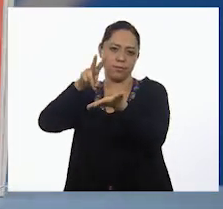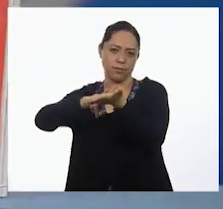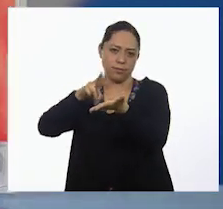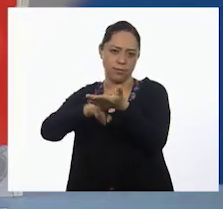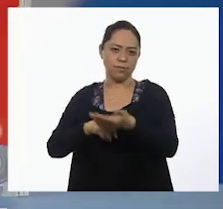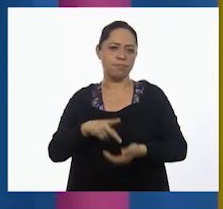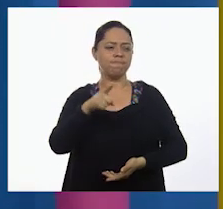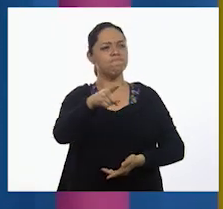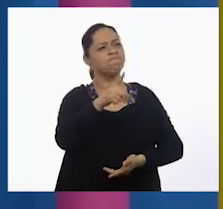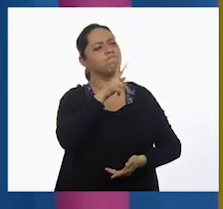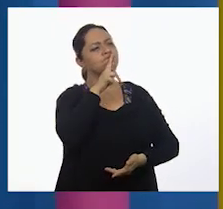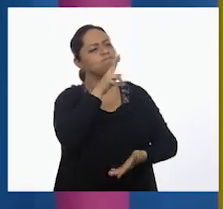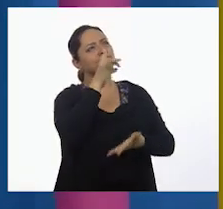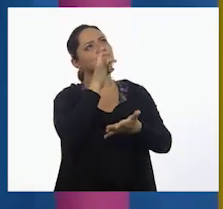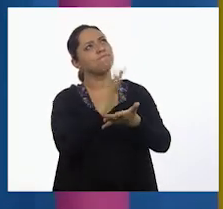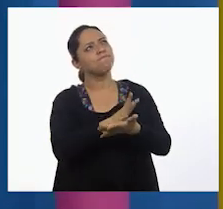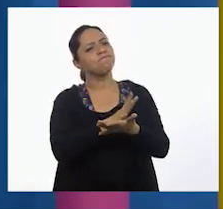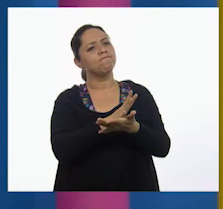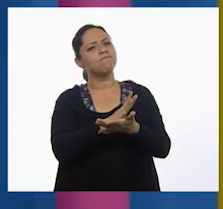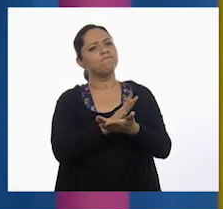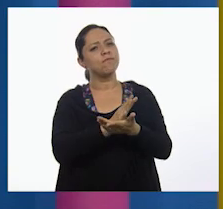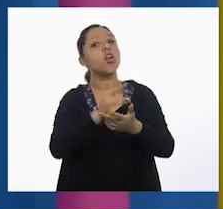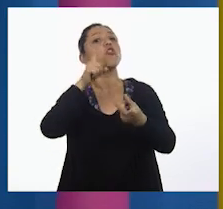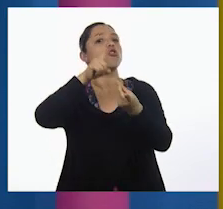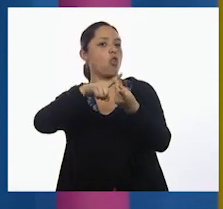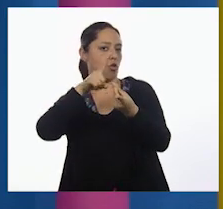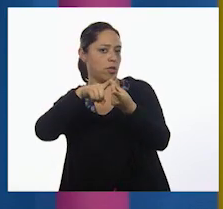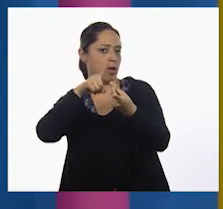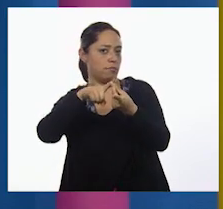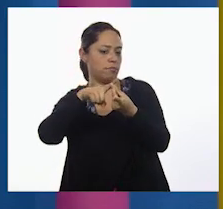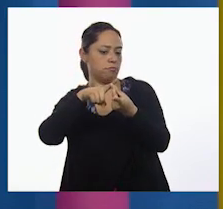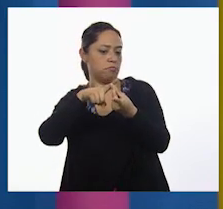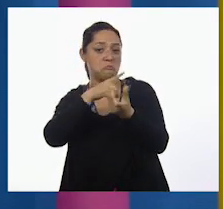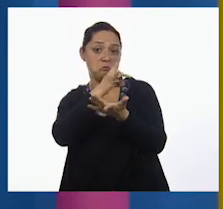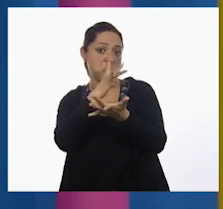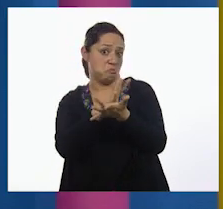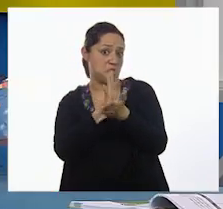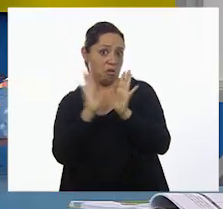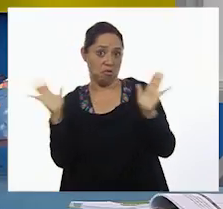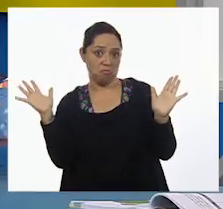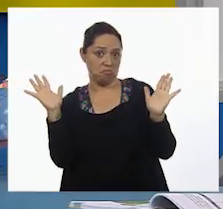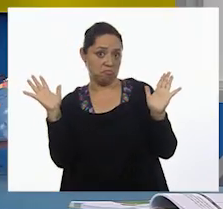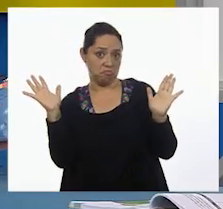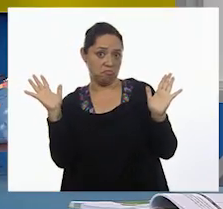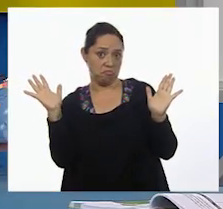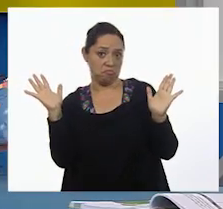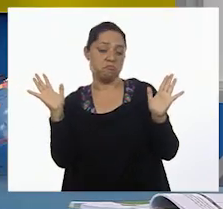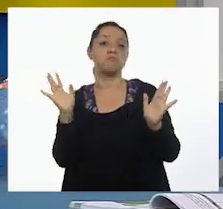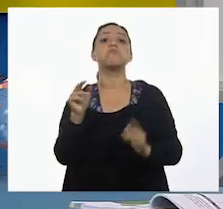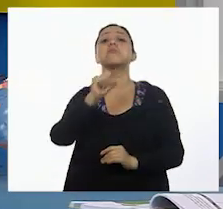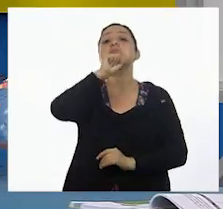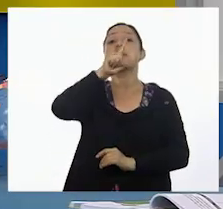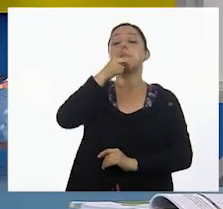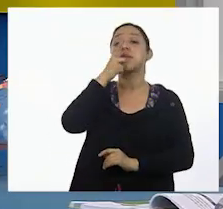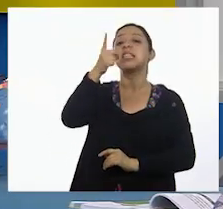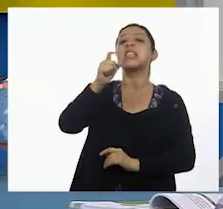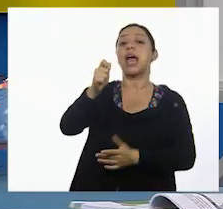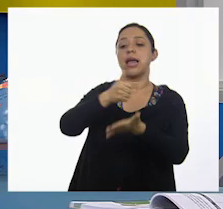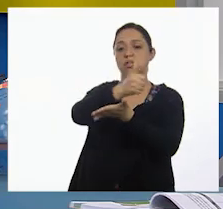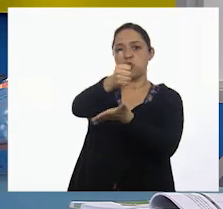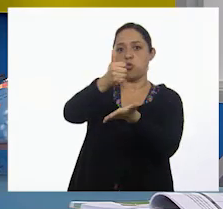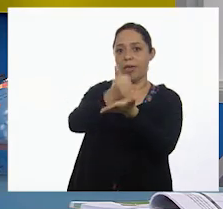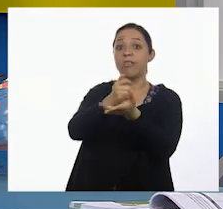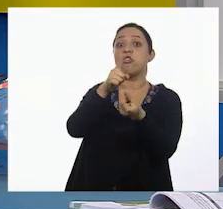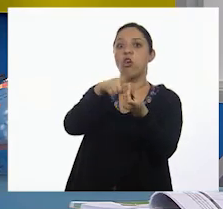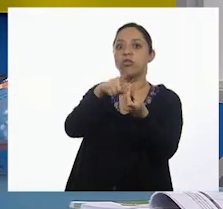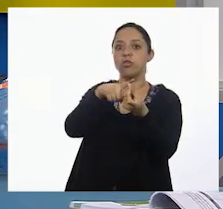Responde solamente a la pregunta ¿dónde? Muy bien. ¿Y qué podríamos también decir que es la ciudad? ¿Y dónde?